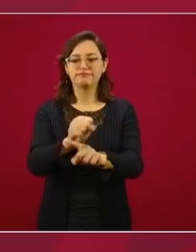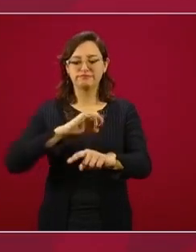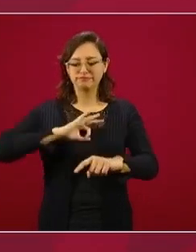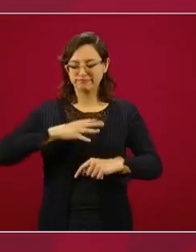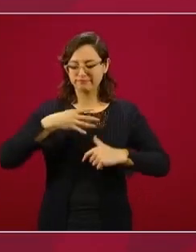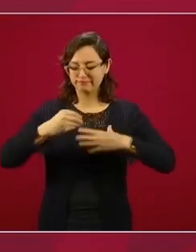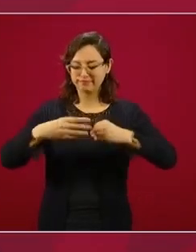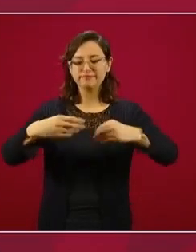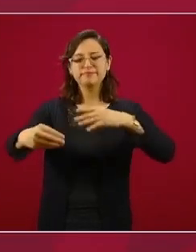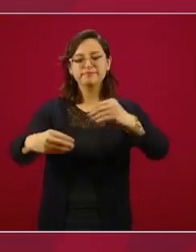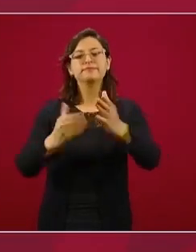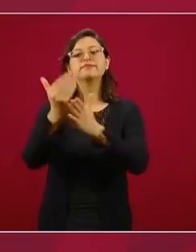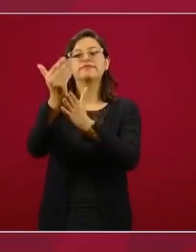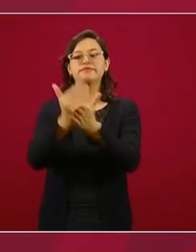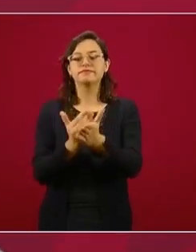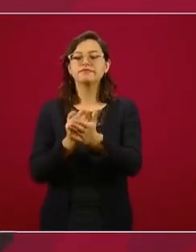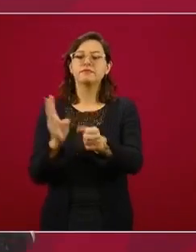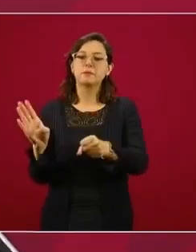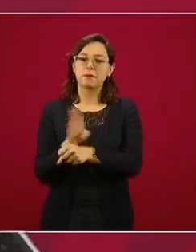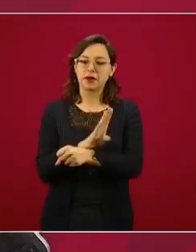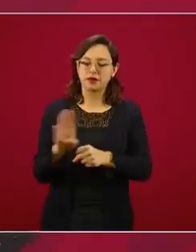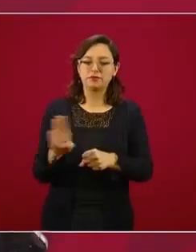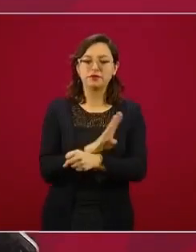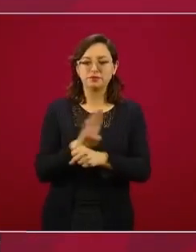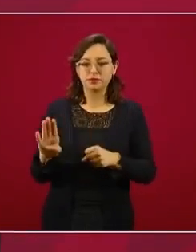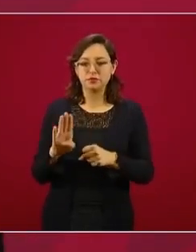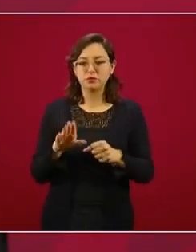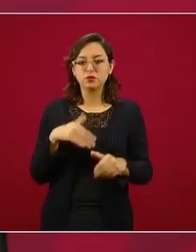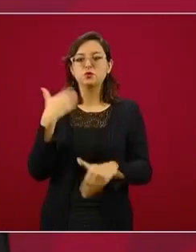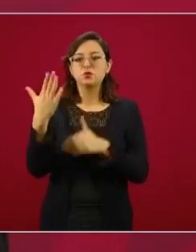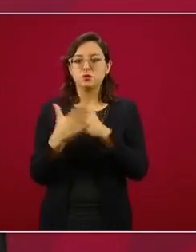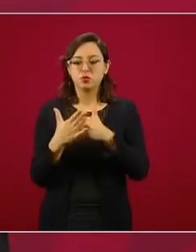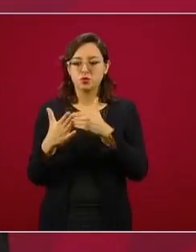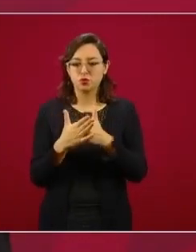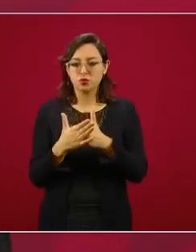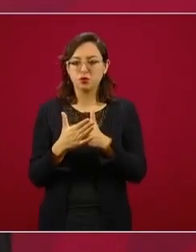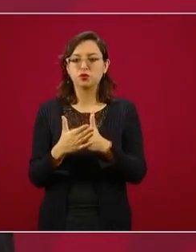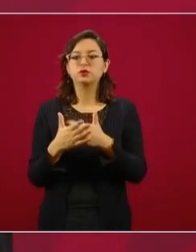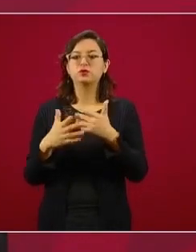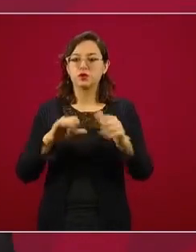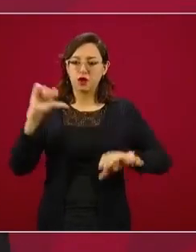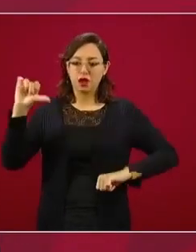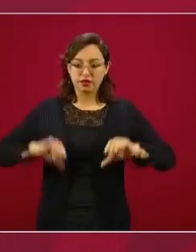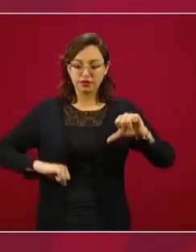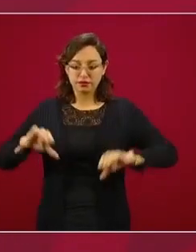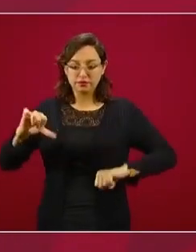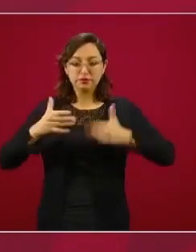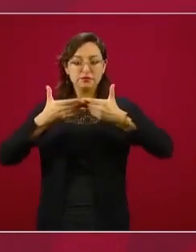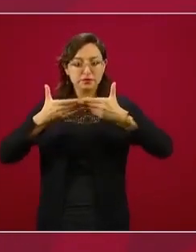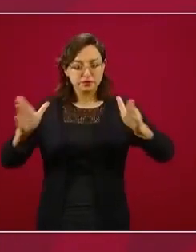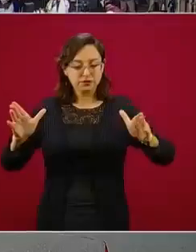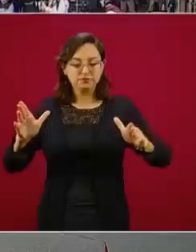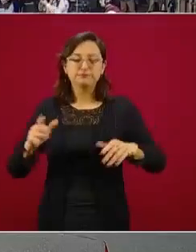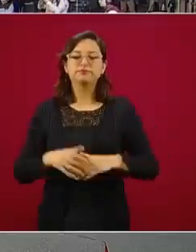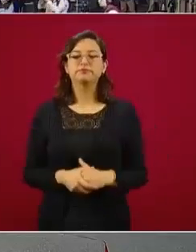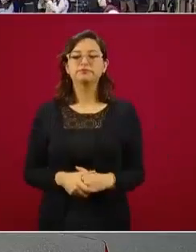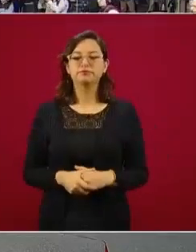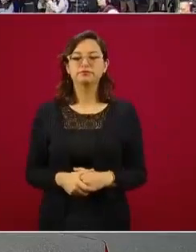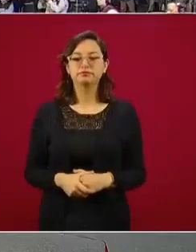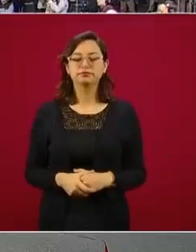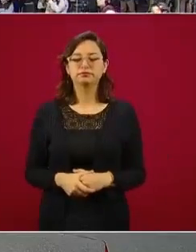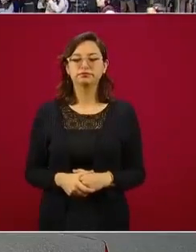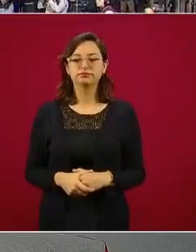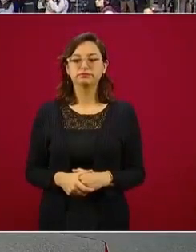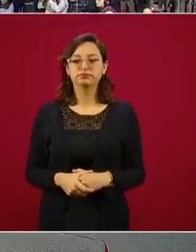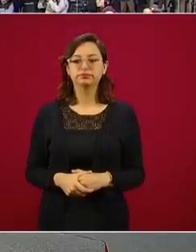de contagios y eso va a ser benéfico cuando venga el momento de la reapertura, del desconfinamiento. Muchas gracias,